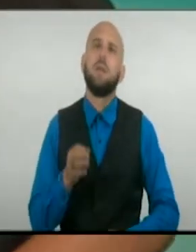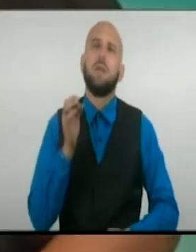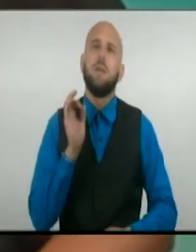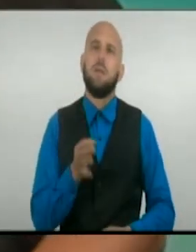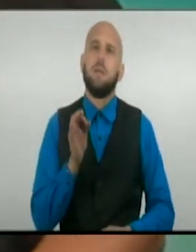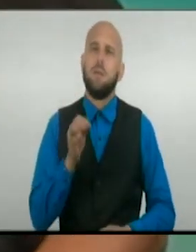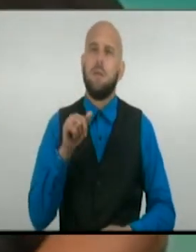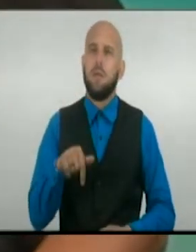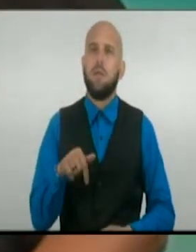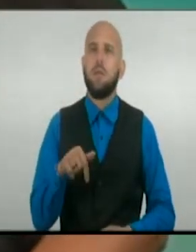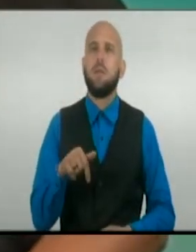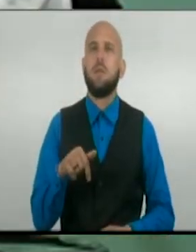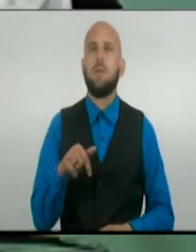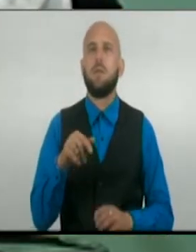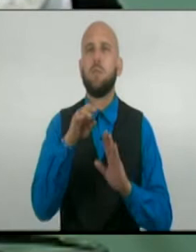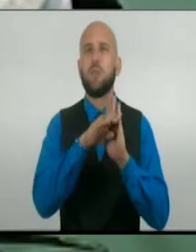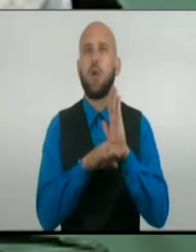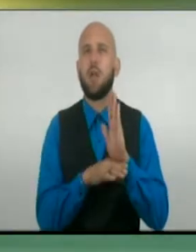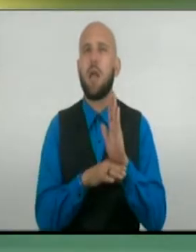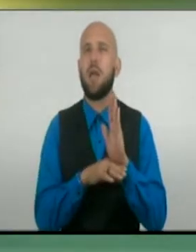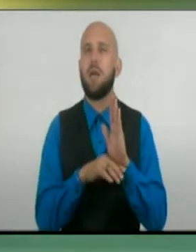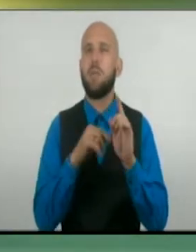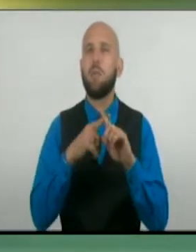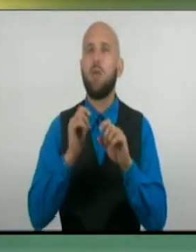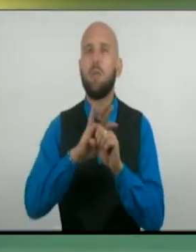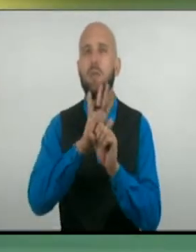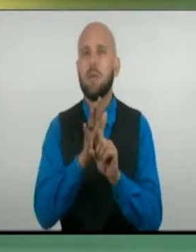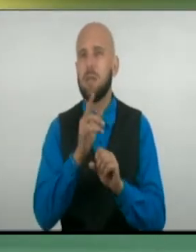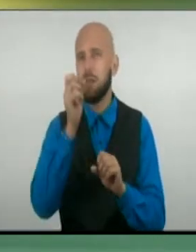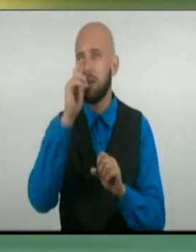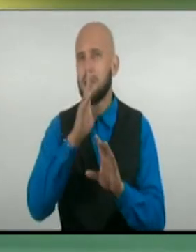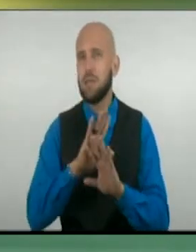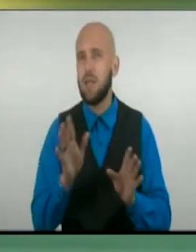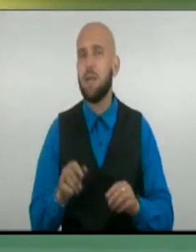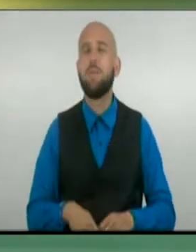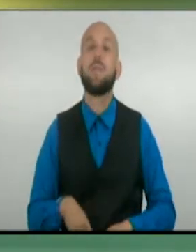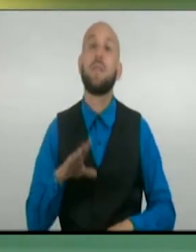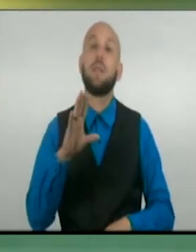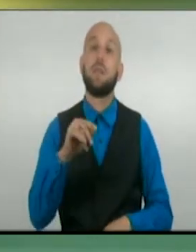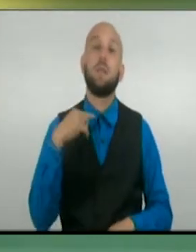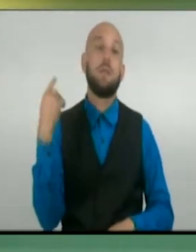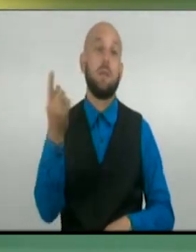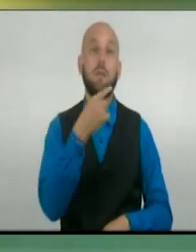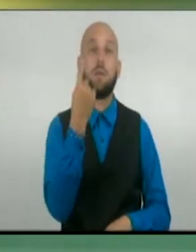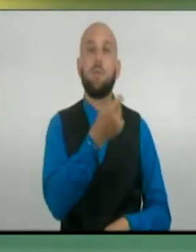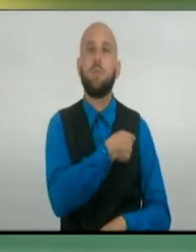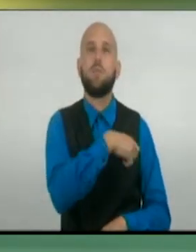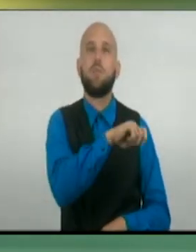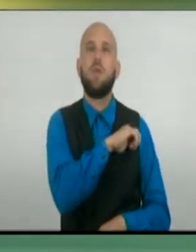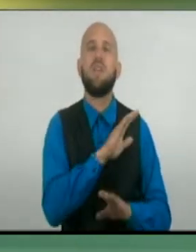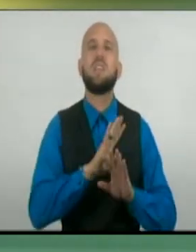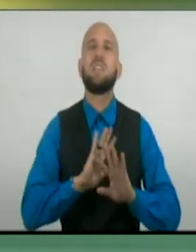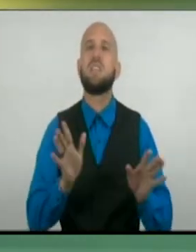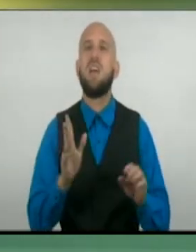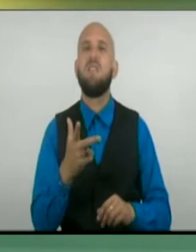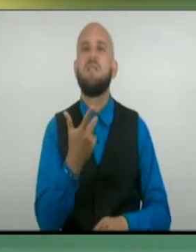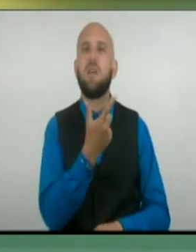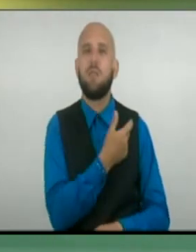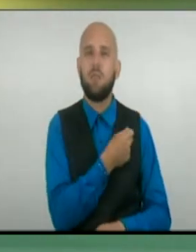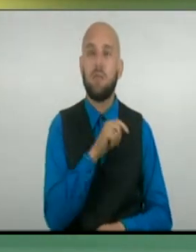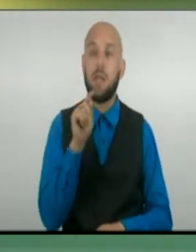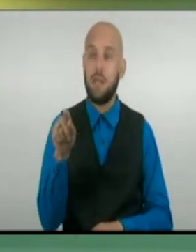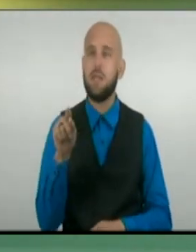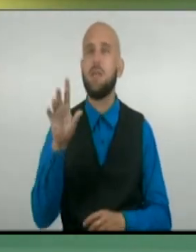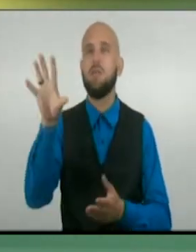no continuó a ver todos los donantes como nosotros estamos vacunados la población en general está vacunada se obtiene plasma